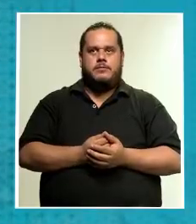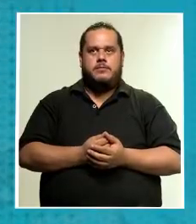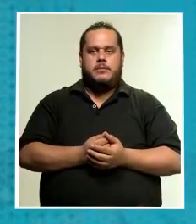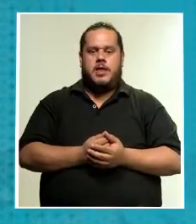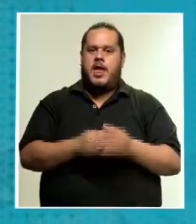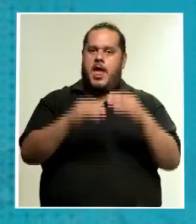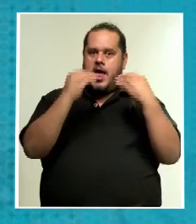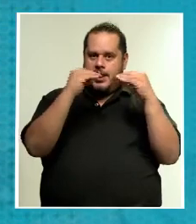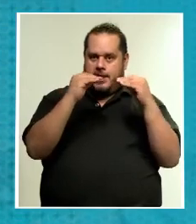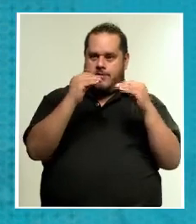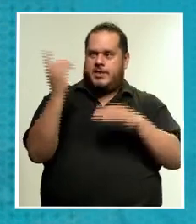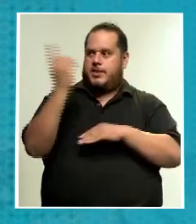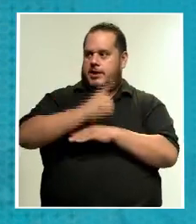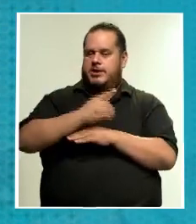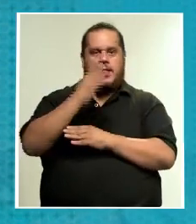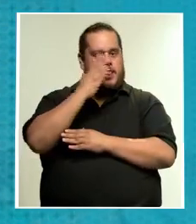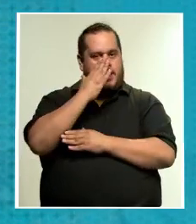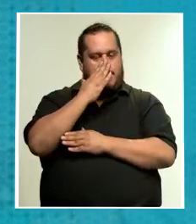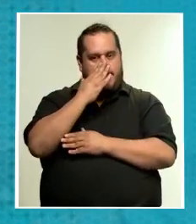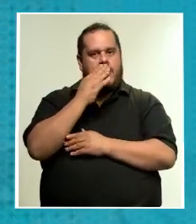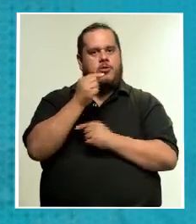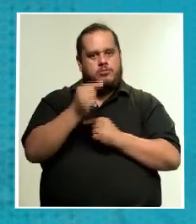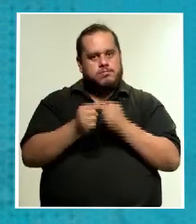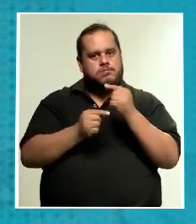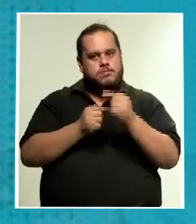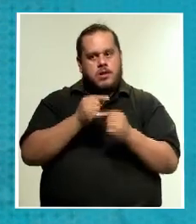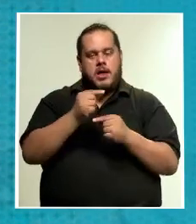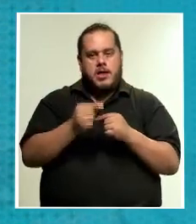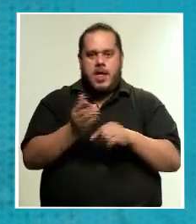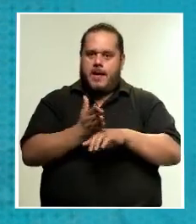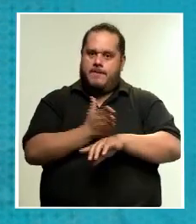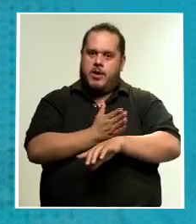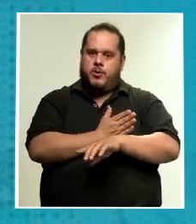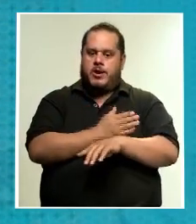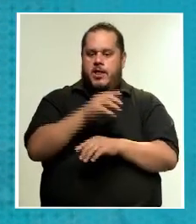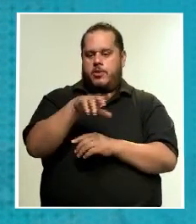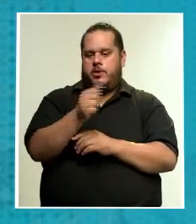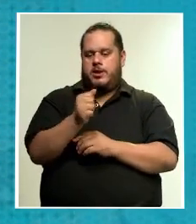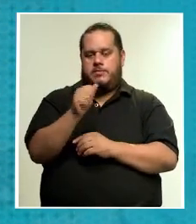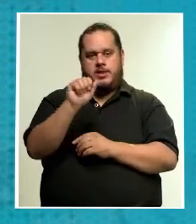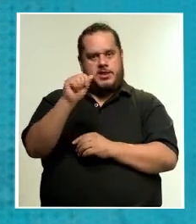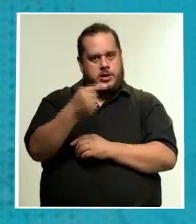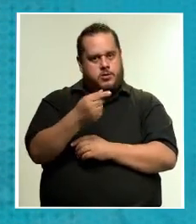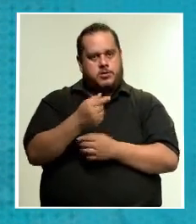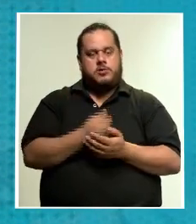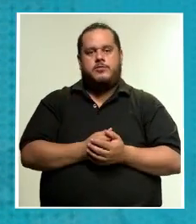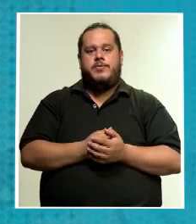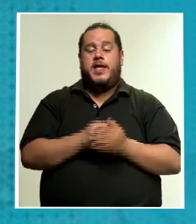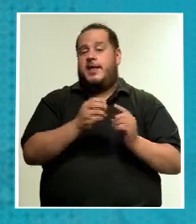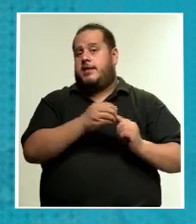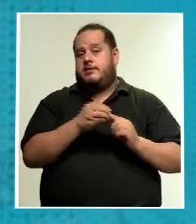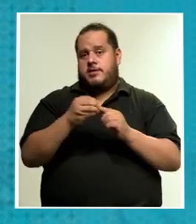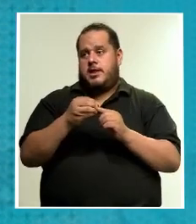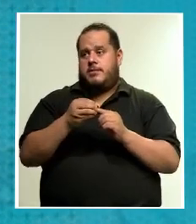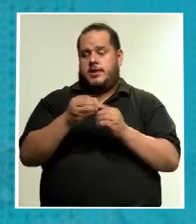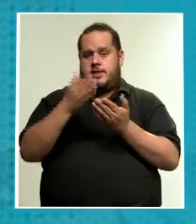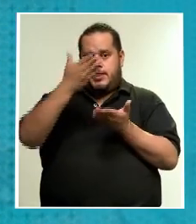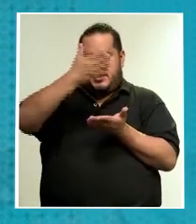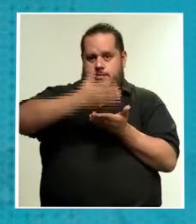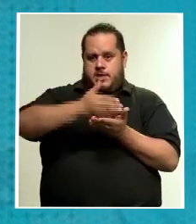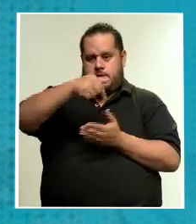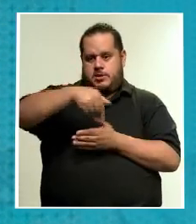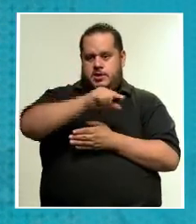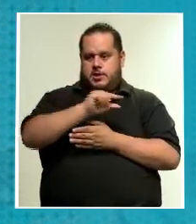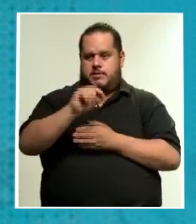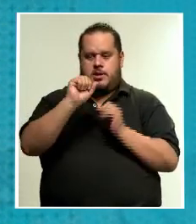Las ventas del Día de la Madre han venido progresivamente calentando durante el mes de agosto. Especialmente desde mediados de esta semana